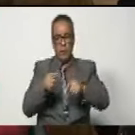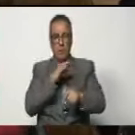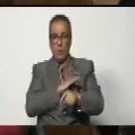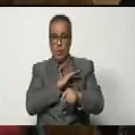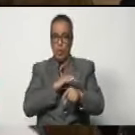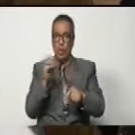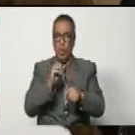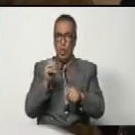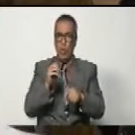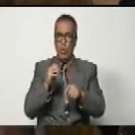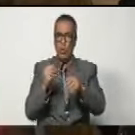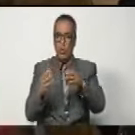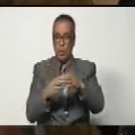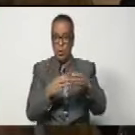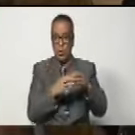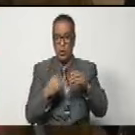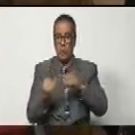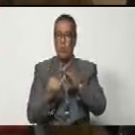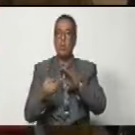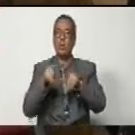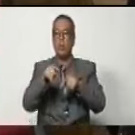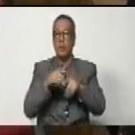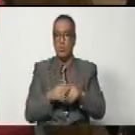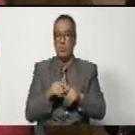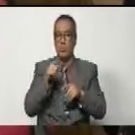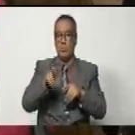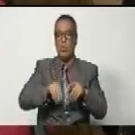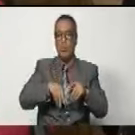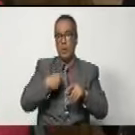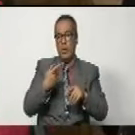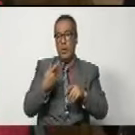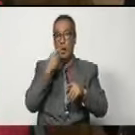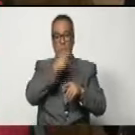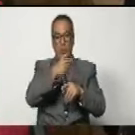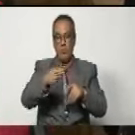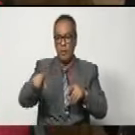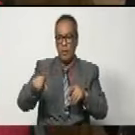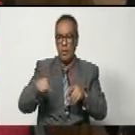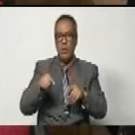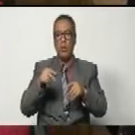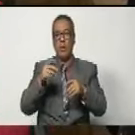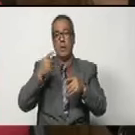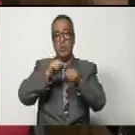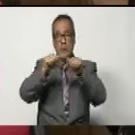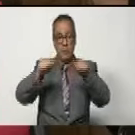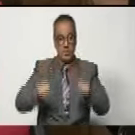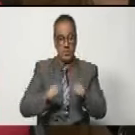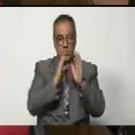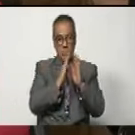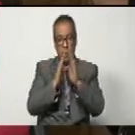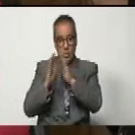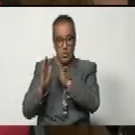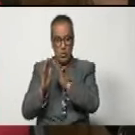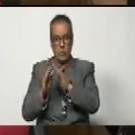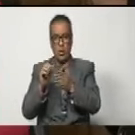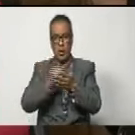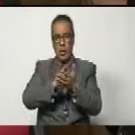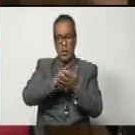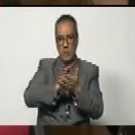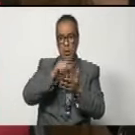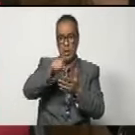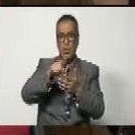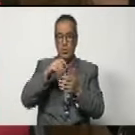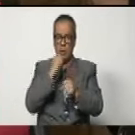sociales o instancias. Las instancias del poder popular dispondrán de un sistema de organización,